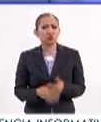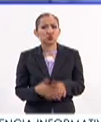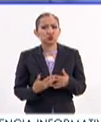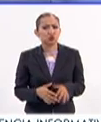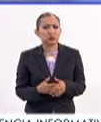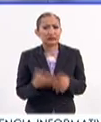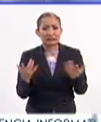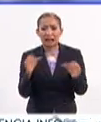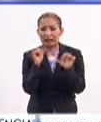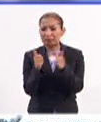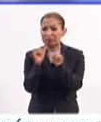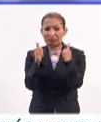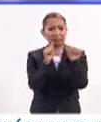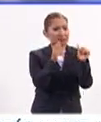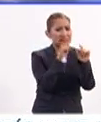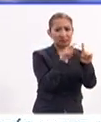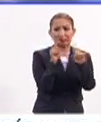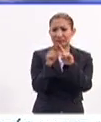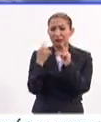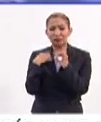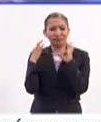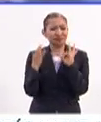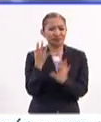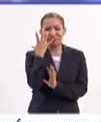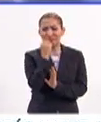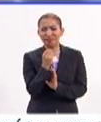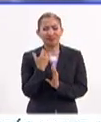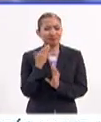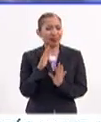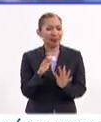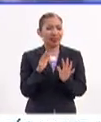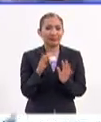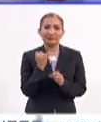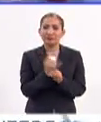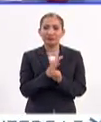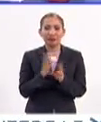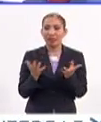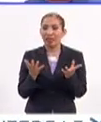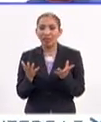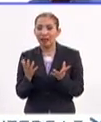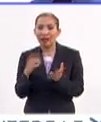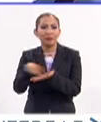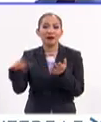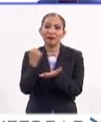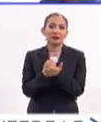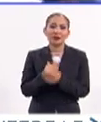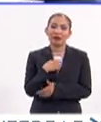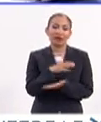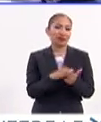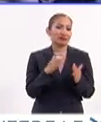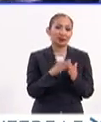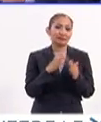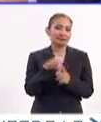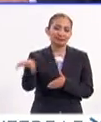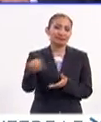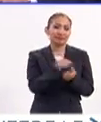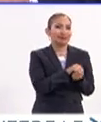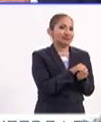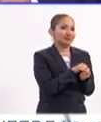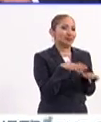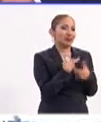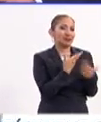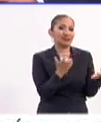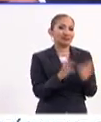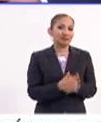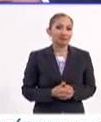de grandes artesanías tan originales, tan nuevas, que es imposible que salgas sin una para tu casa, para decorar o para